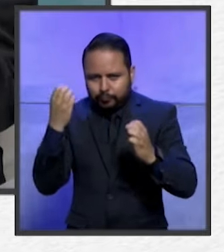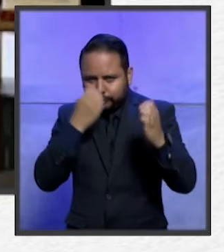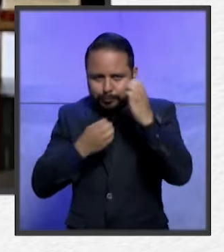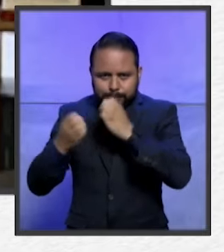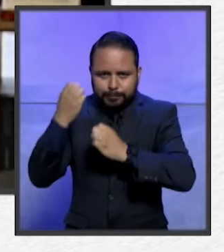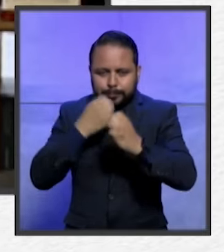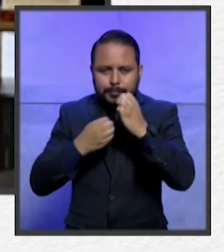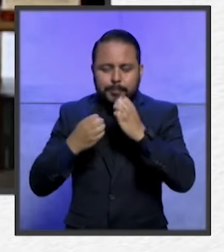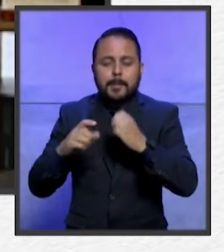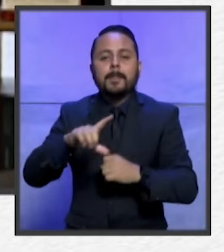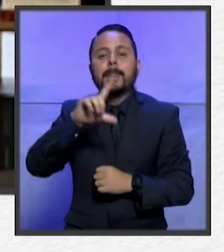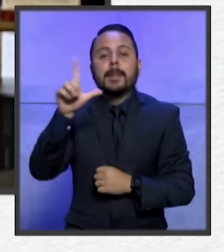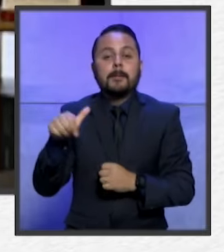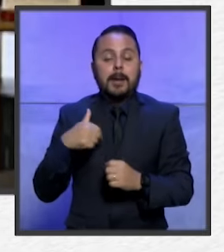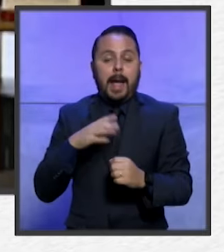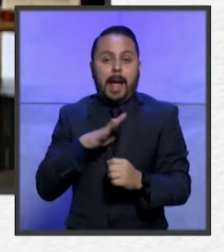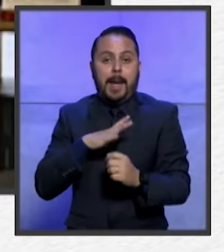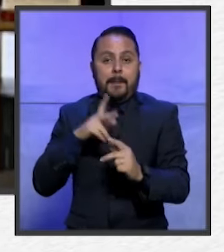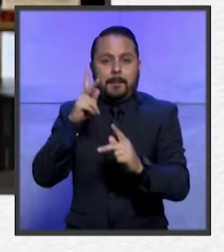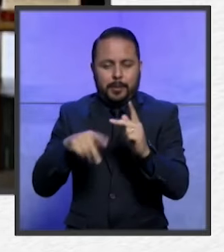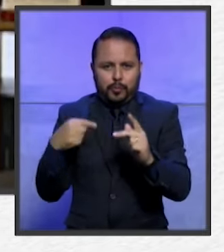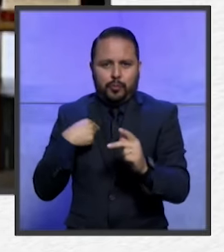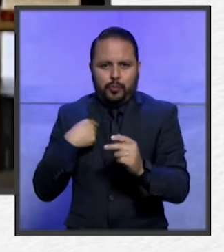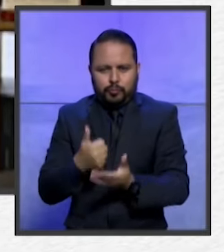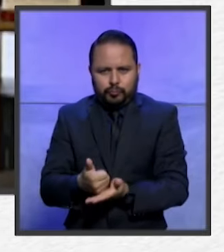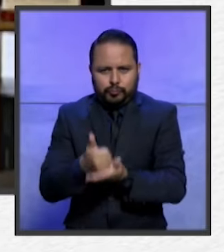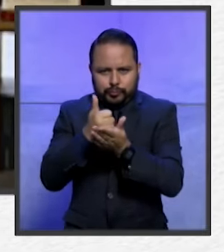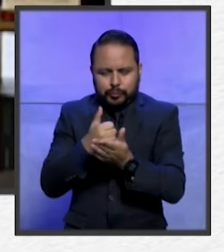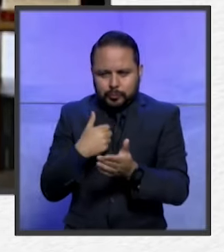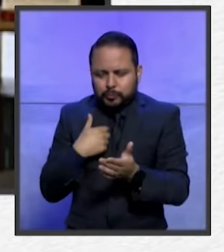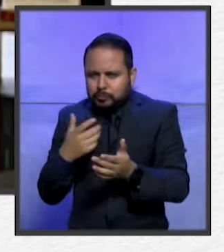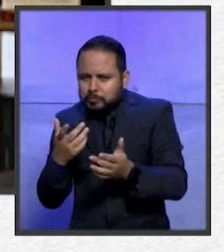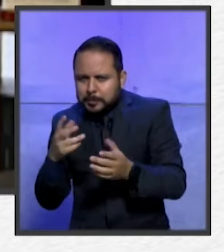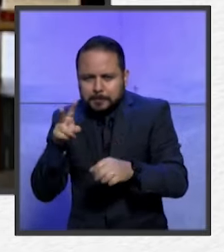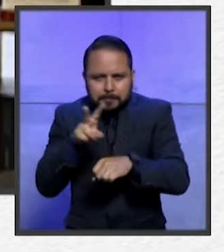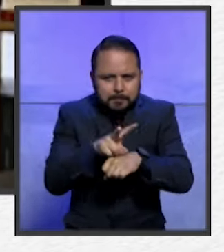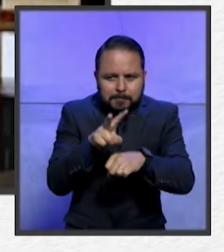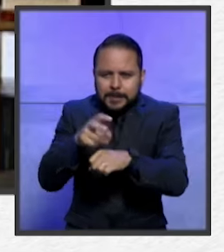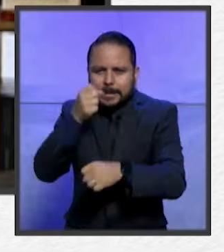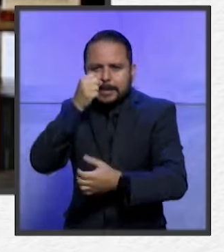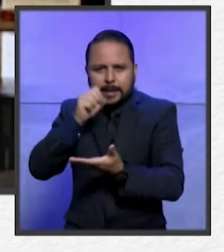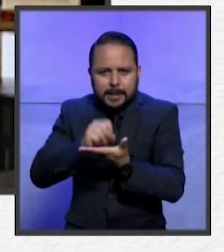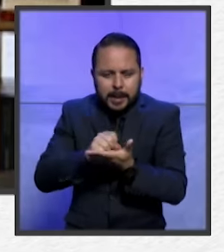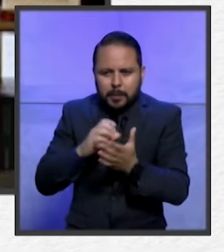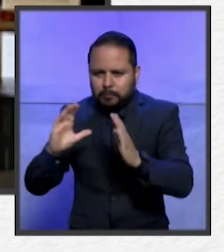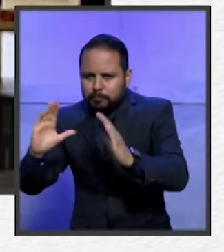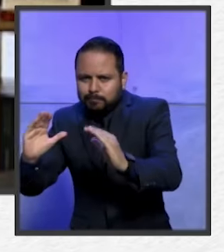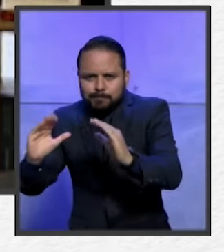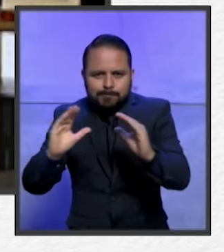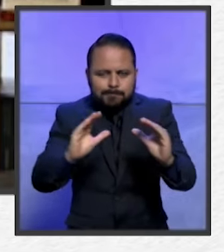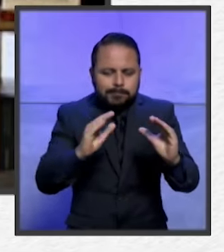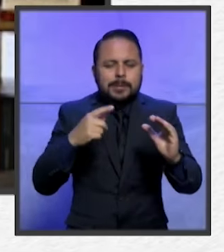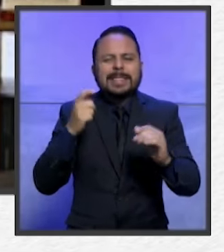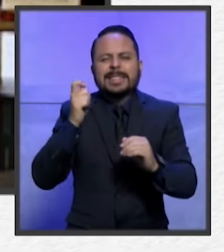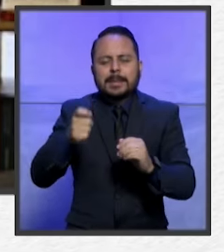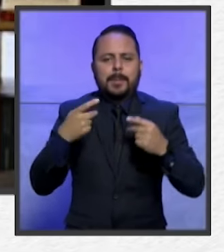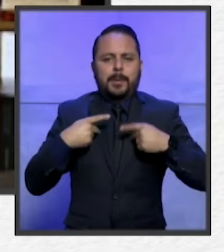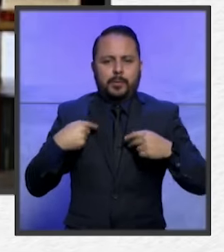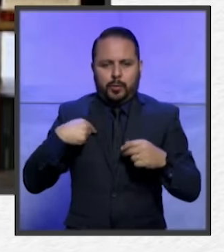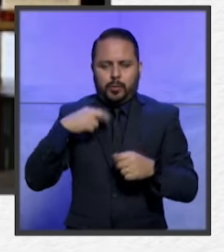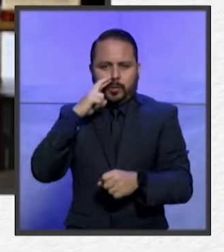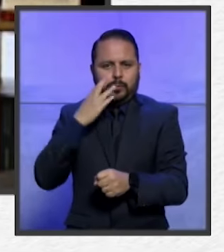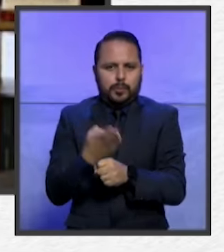hubo un una parte donde fui asesor lo que hoy un secretario instructor quiere decir la persona que coordina